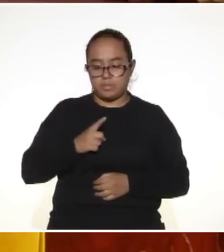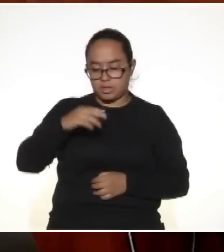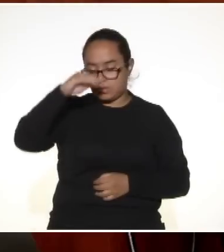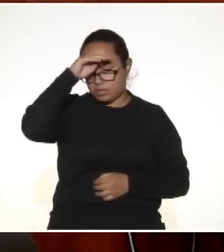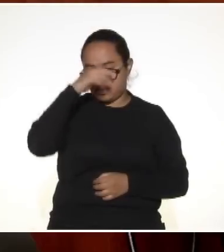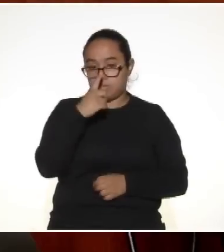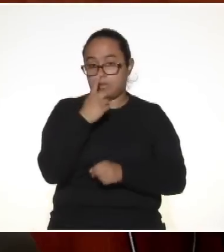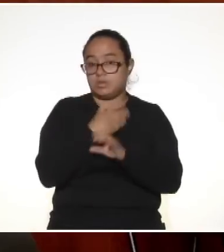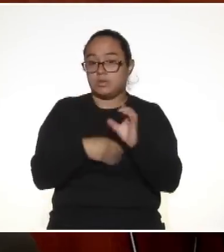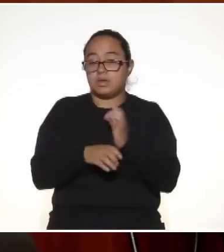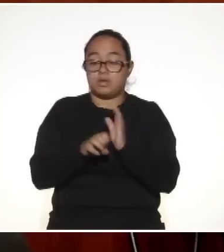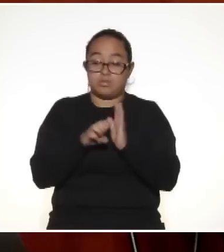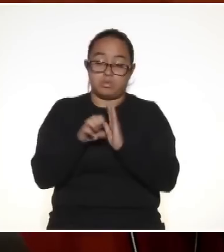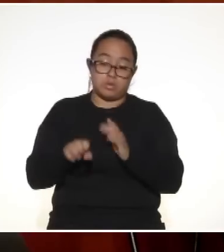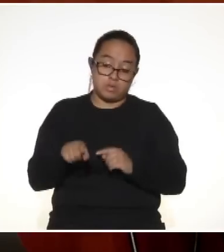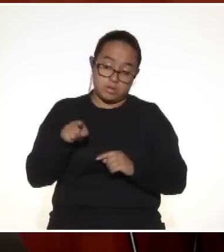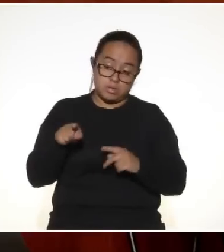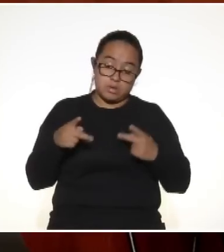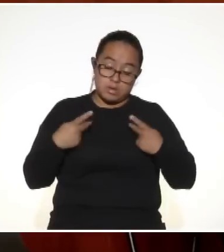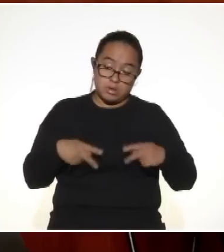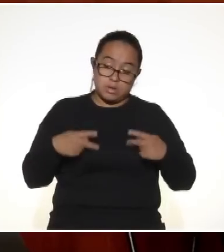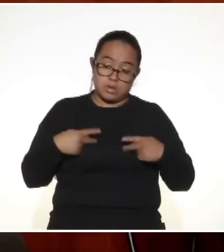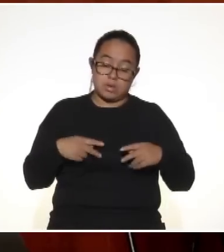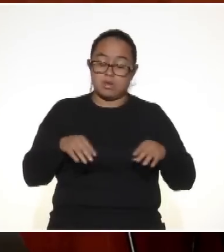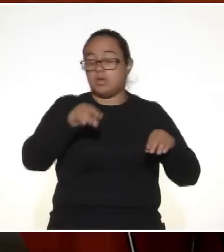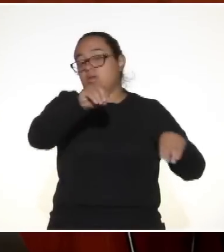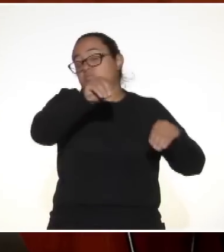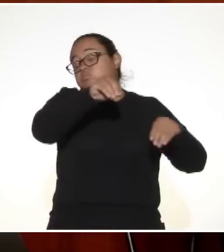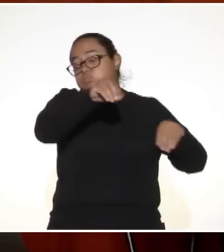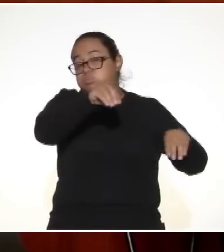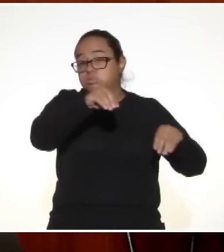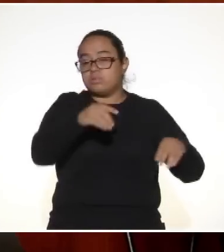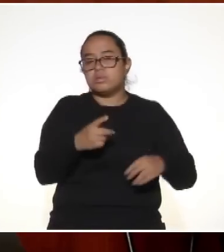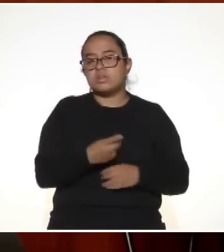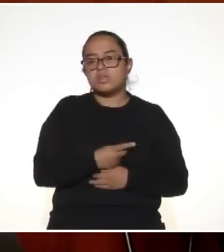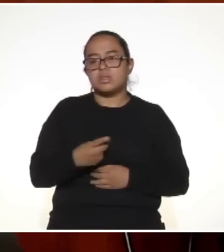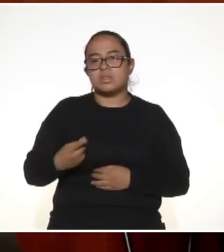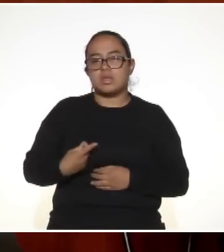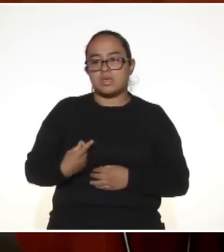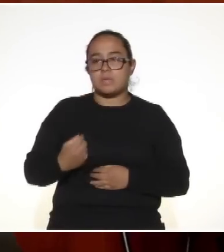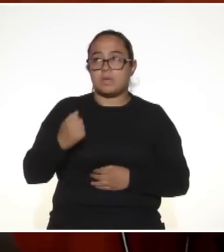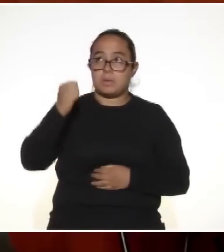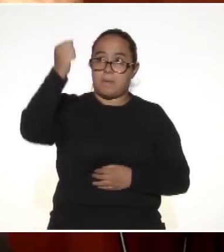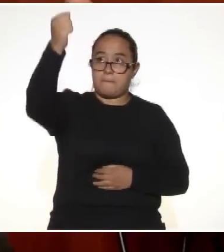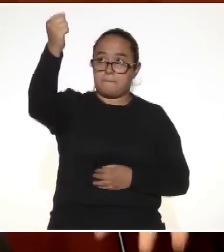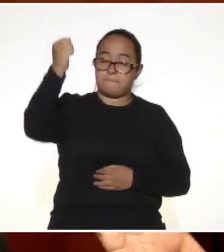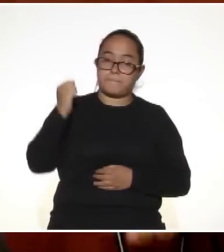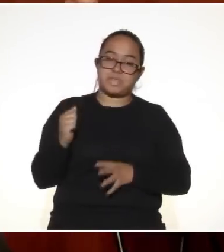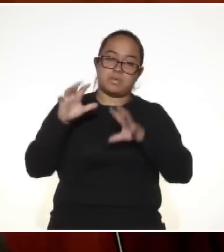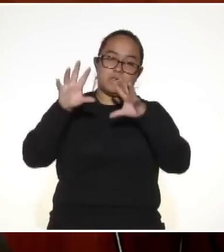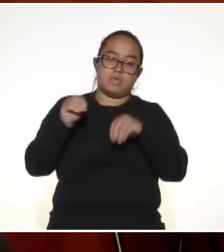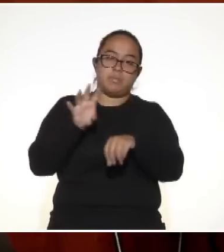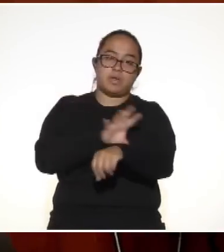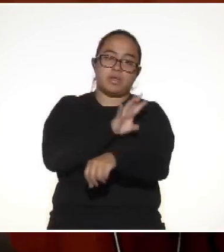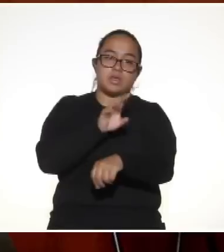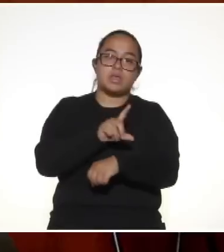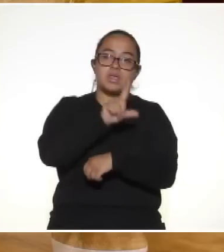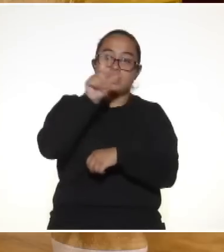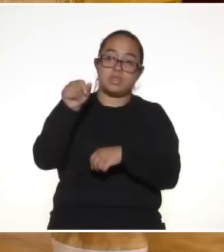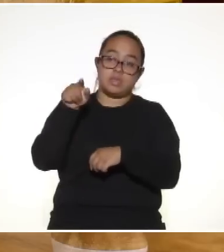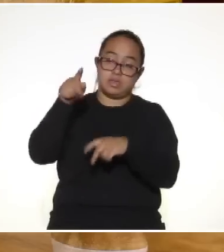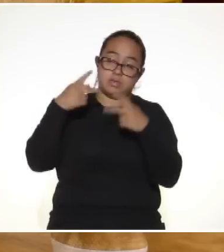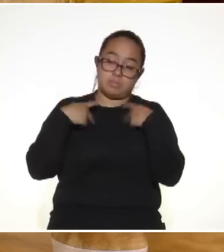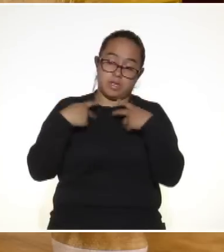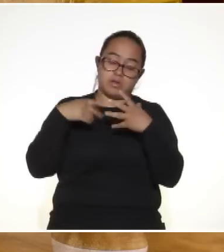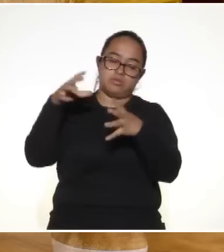Si una persona está pegada a los cables, lo primero que tenemos que hacer es bajar la energía para después mover al